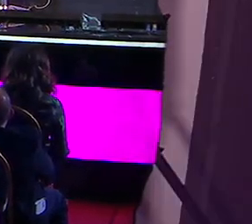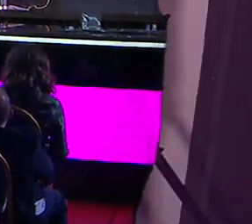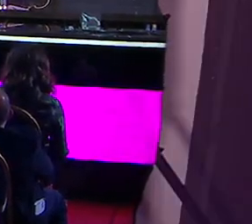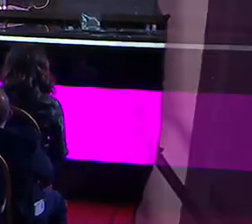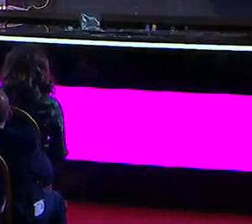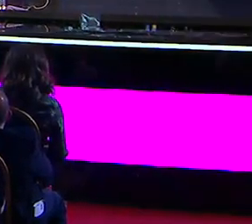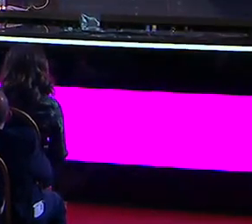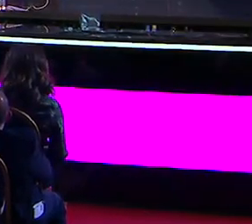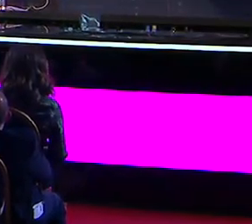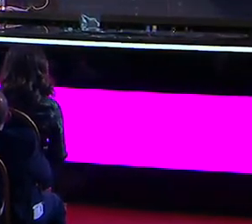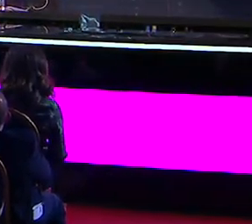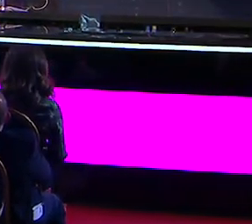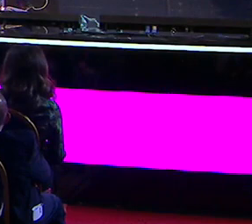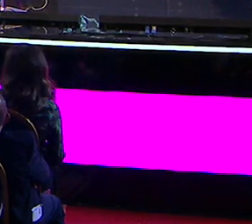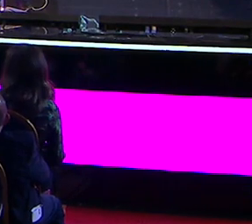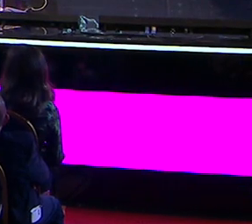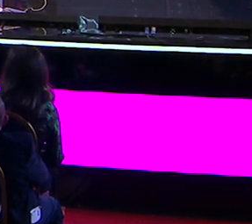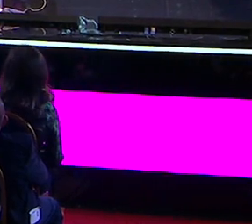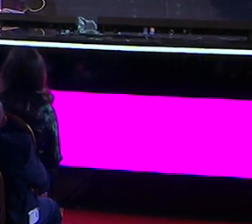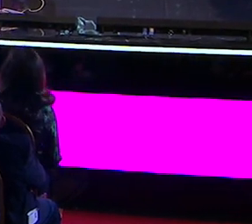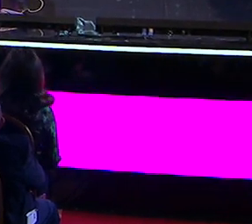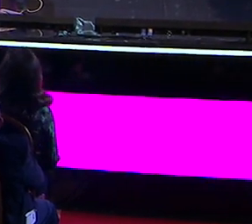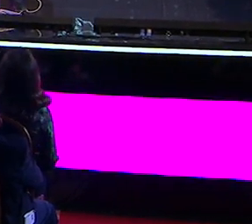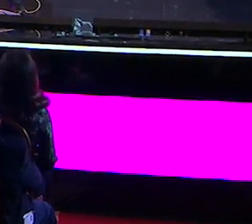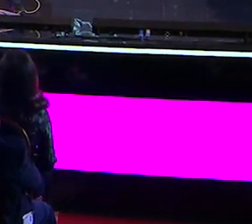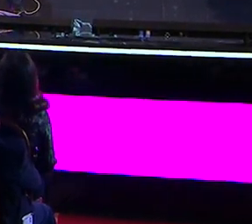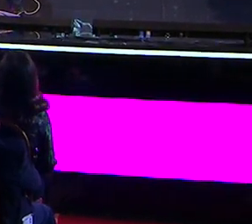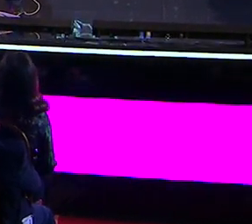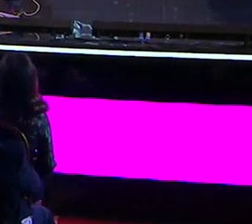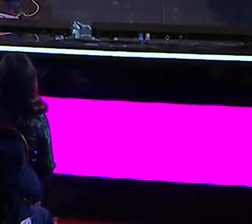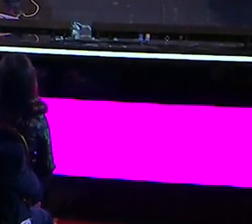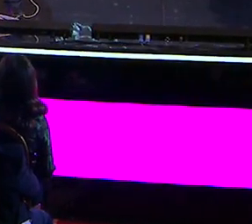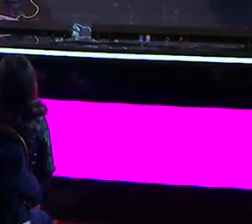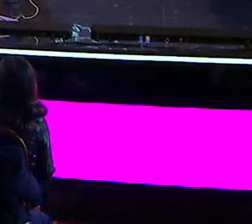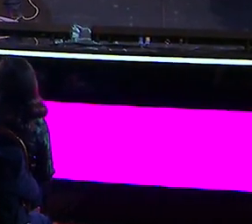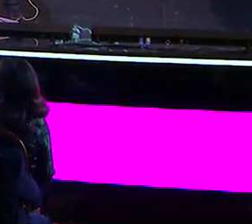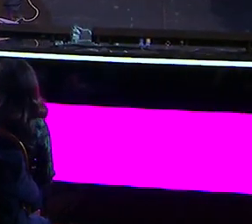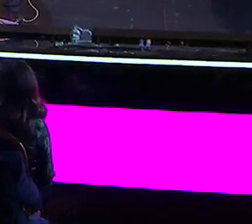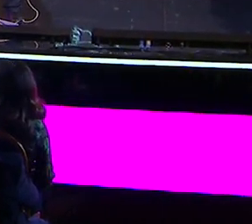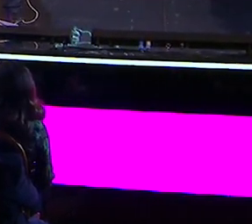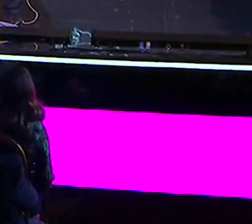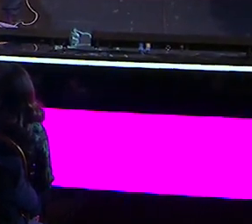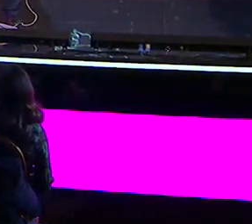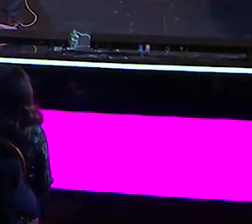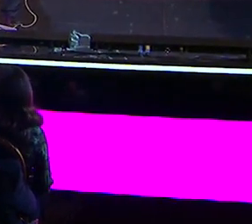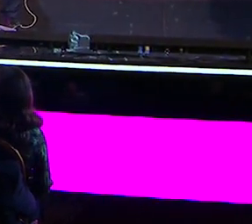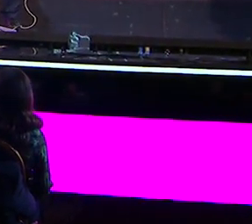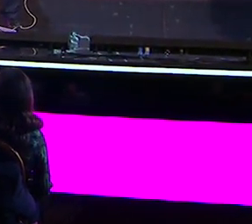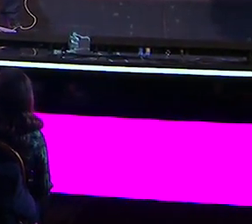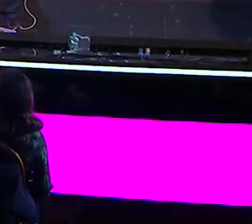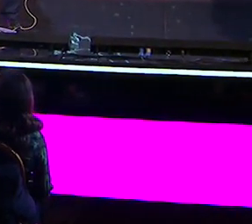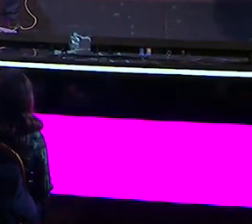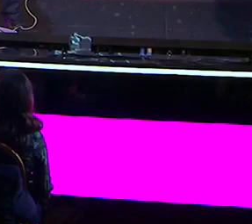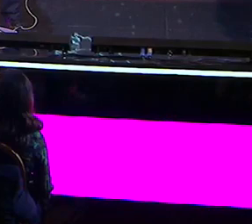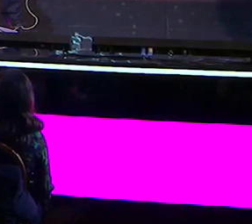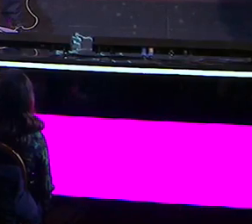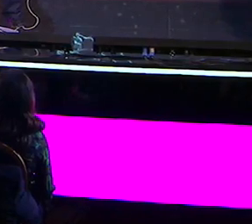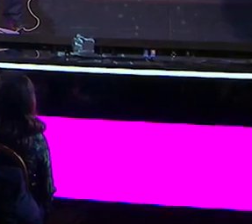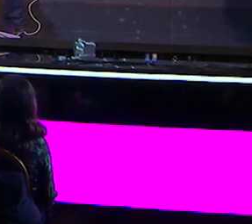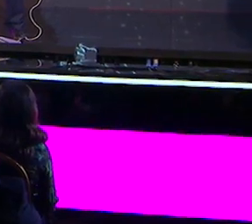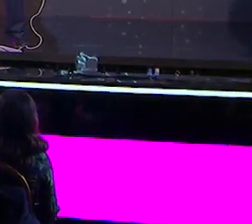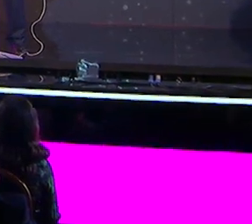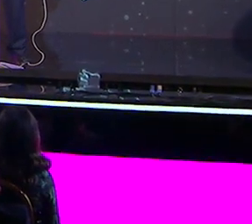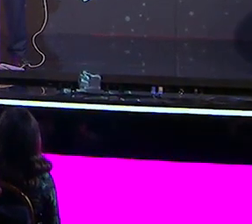Nuevamente, solo si uno quisiera, y con selección artificial de humanos, casi nadie hoy quiere esto. Pero nuevamente, en